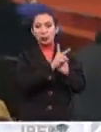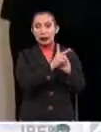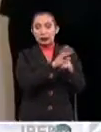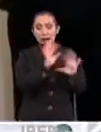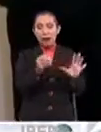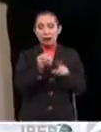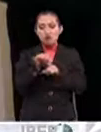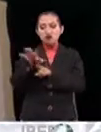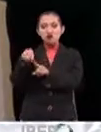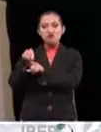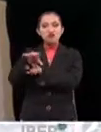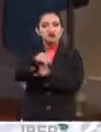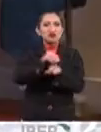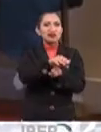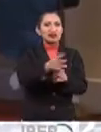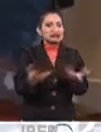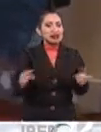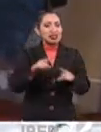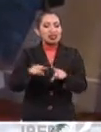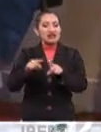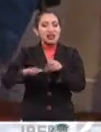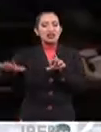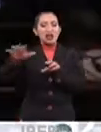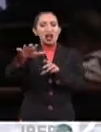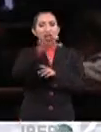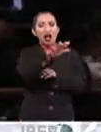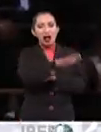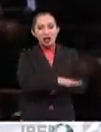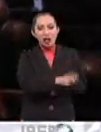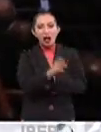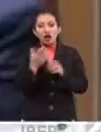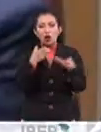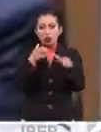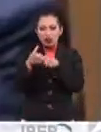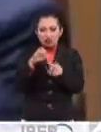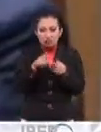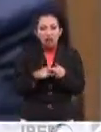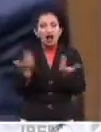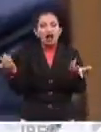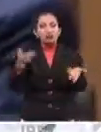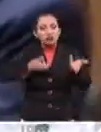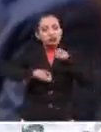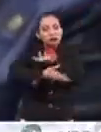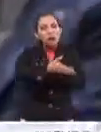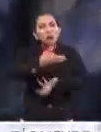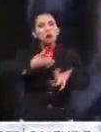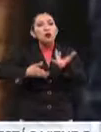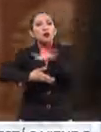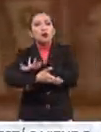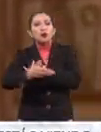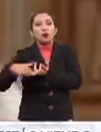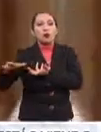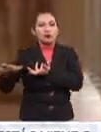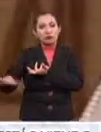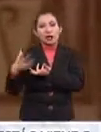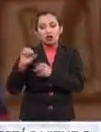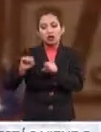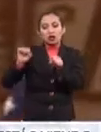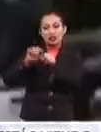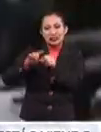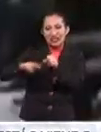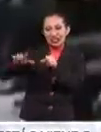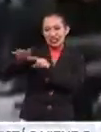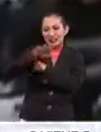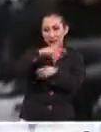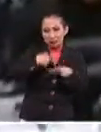están contaminando los distintos ámbitos comerciales, intercambios entre sociedades